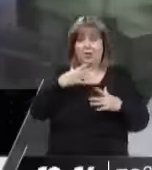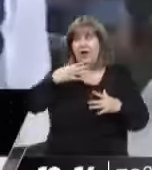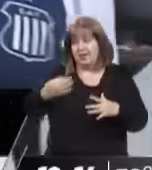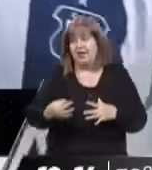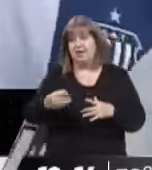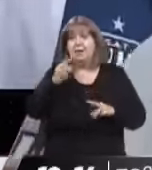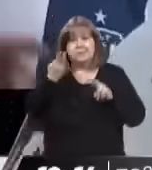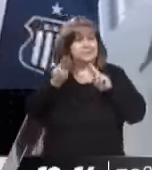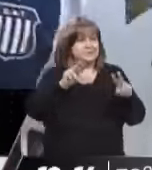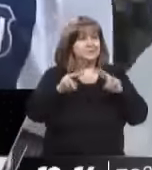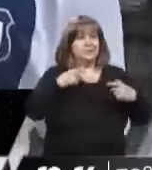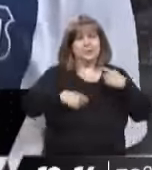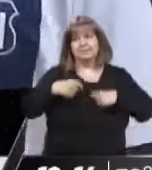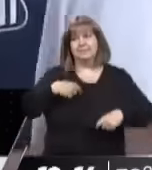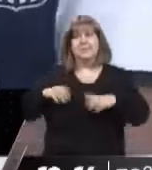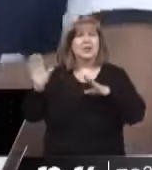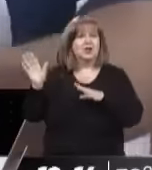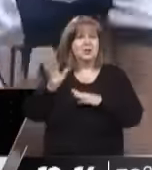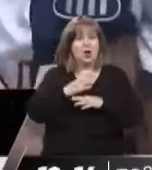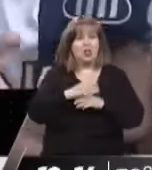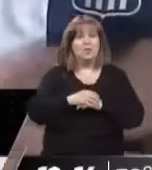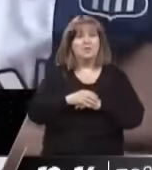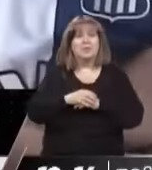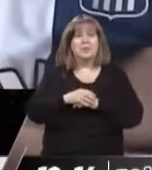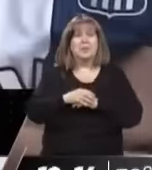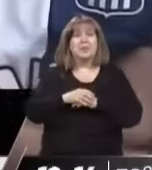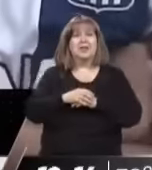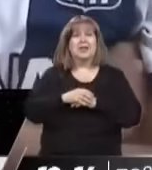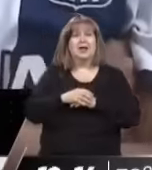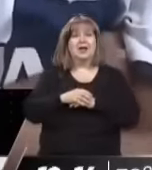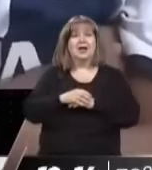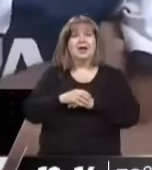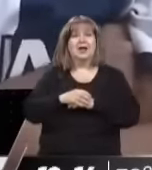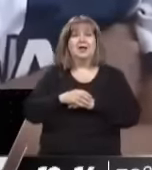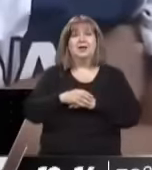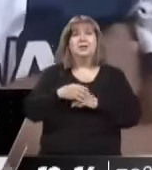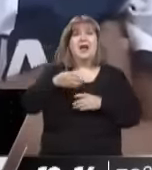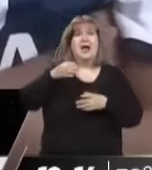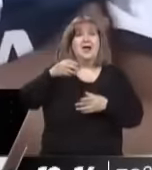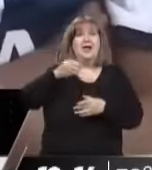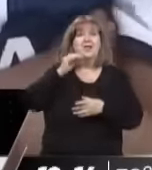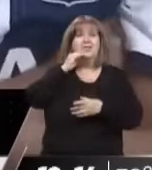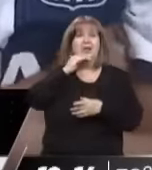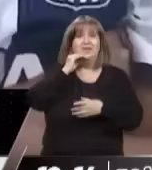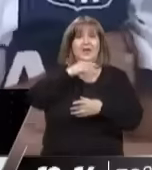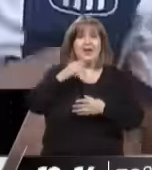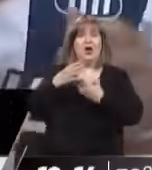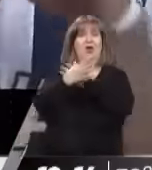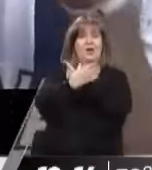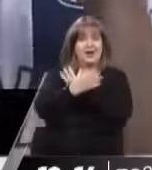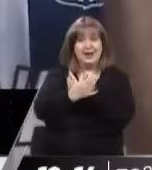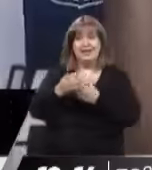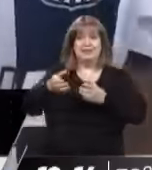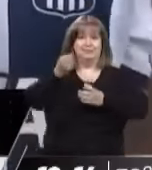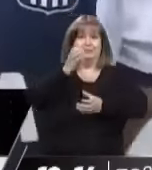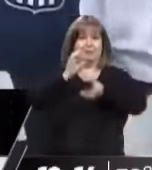Revolución de Mendoza. Créemelo que todos los supermercados. No va a haber más Priti, no va a haber más cajita en vino, no, vino en cajito, no, quiero decir. Fernet. Fernet,